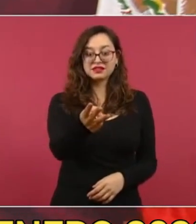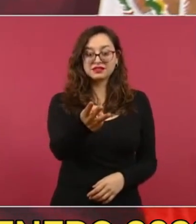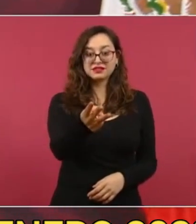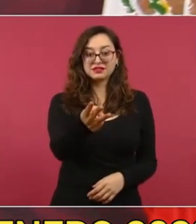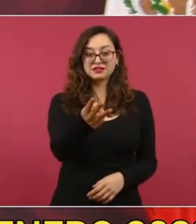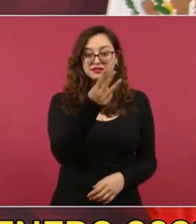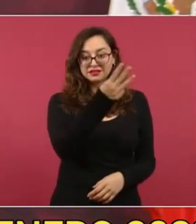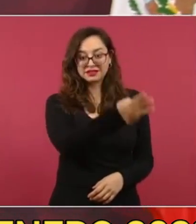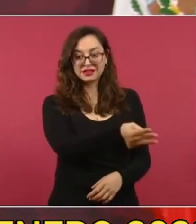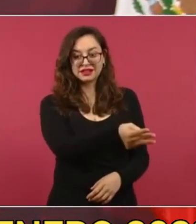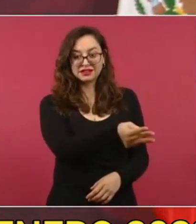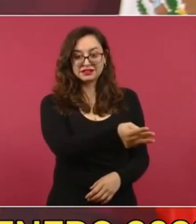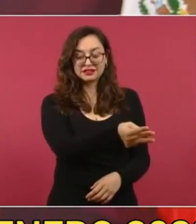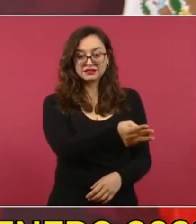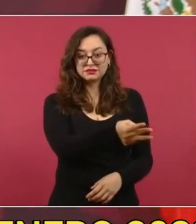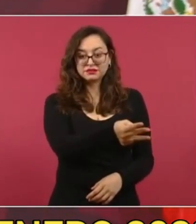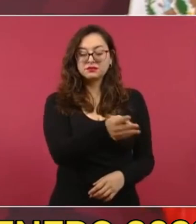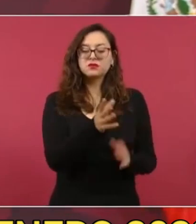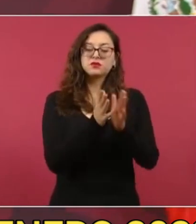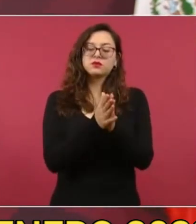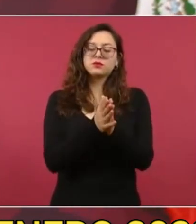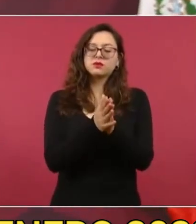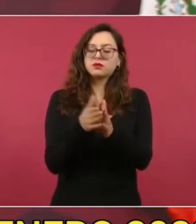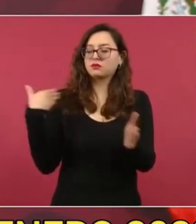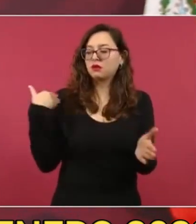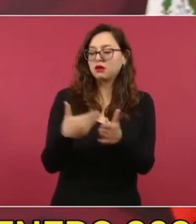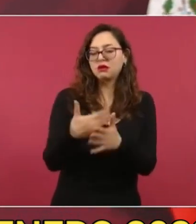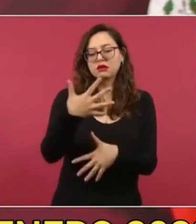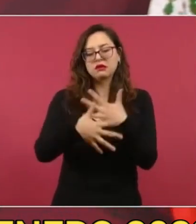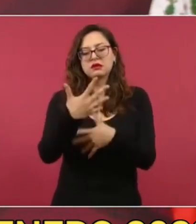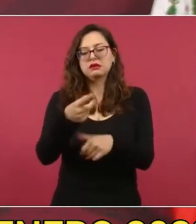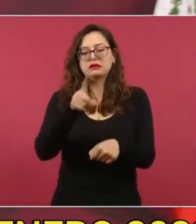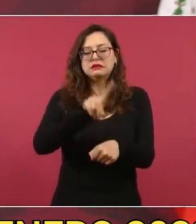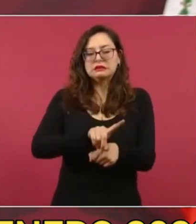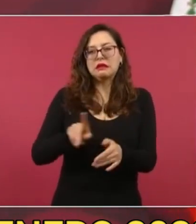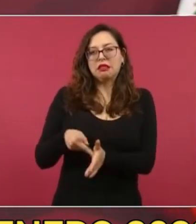nada más que no hayan preguntado en los últimos